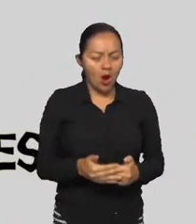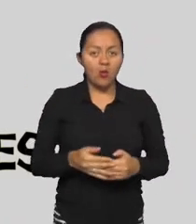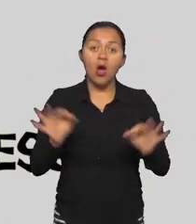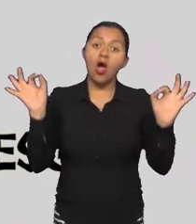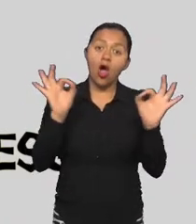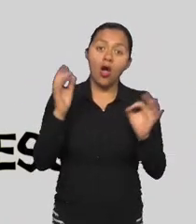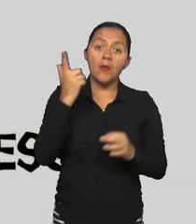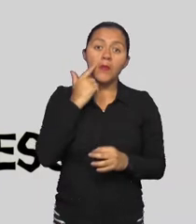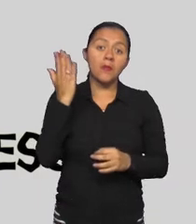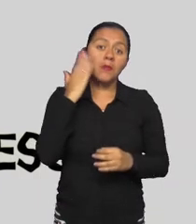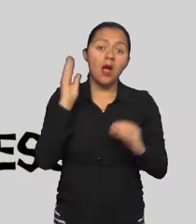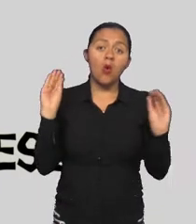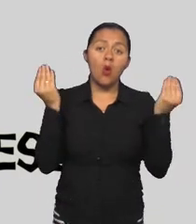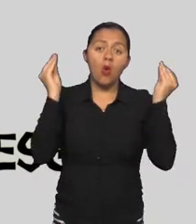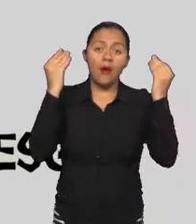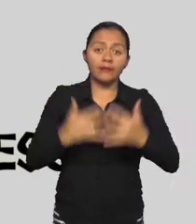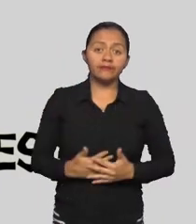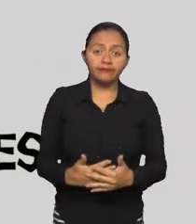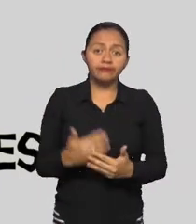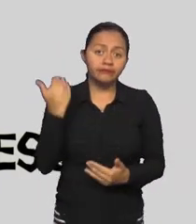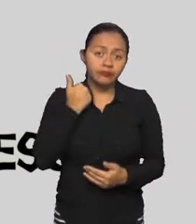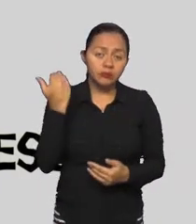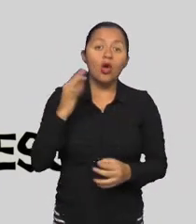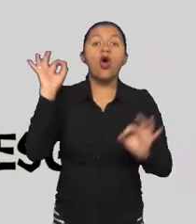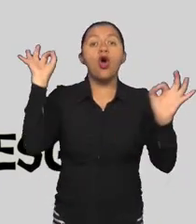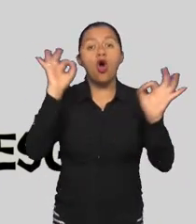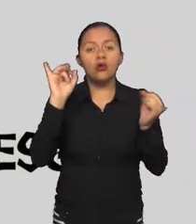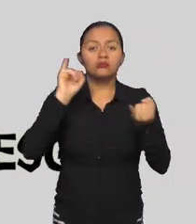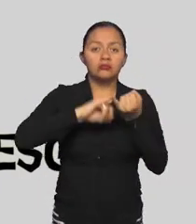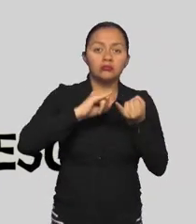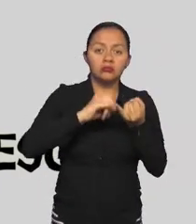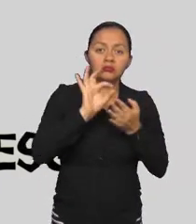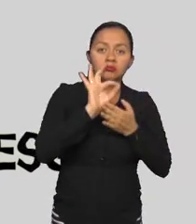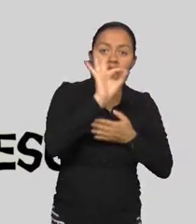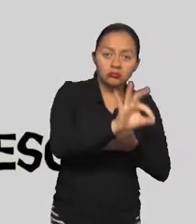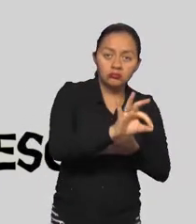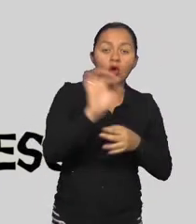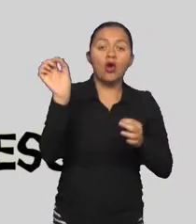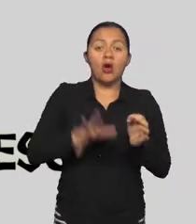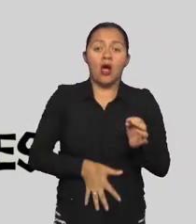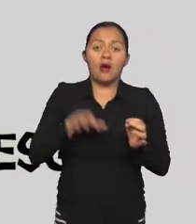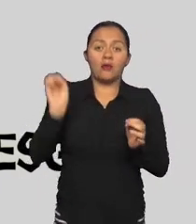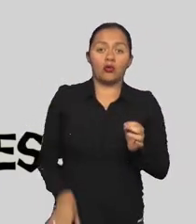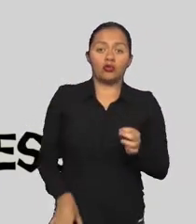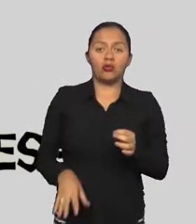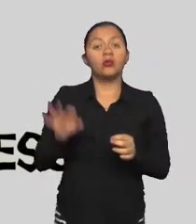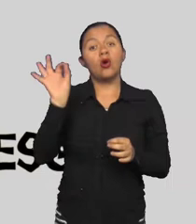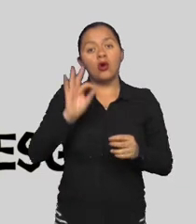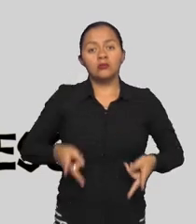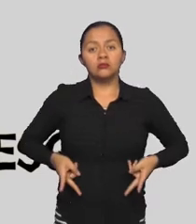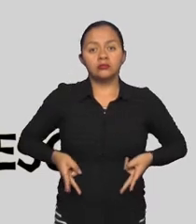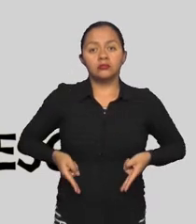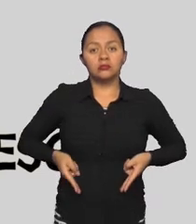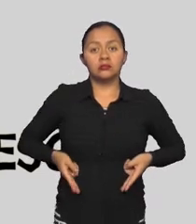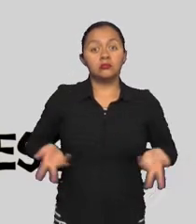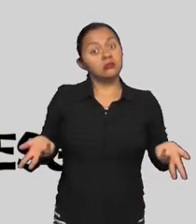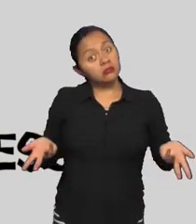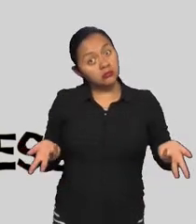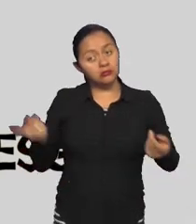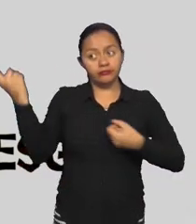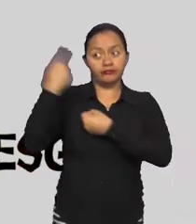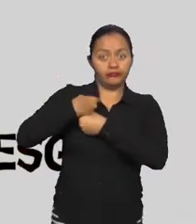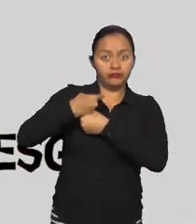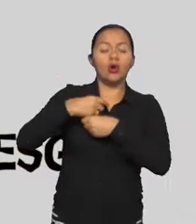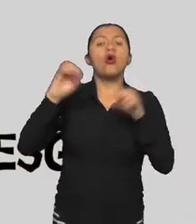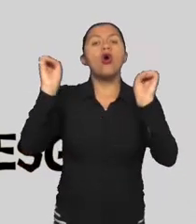y paternidad en la adolescencia, enfermedades de transmisión sexual, abortos y esterilizaciones forzadas, comportamientos